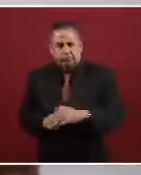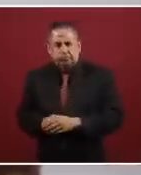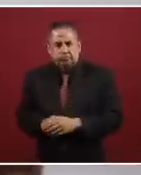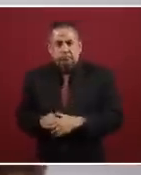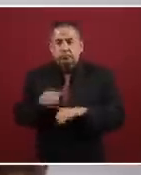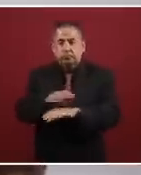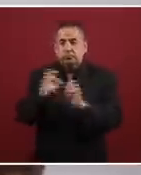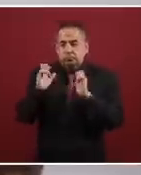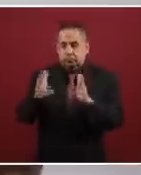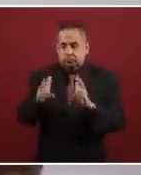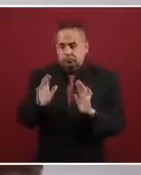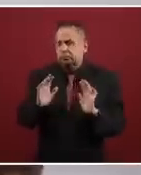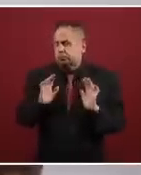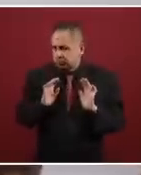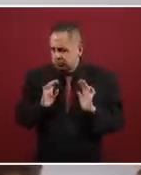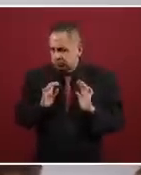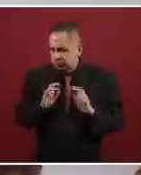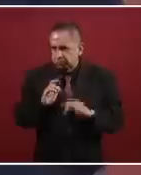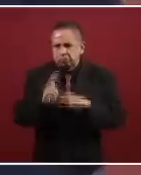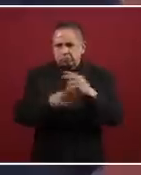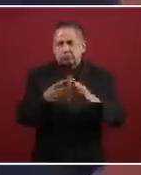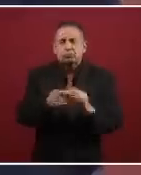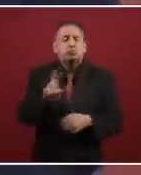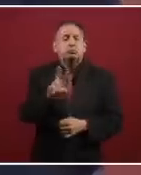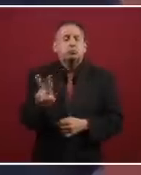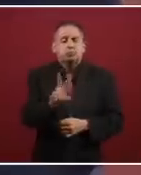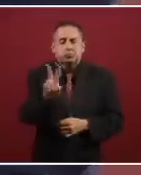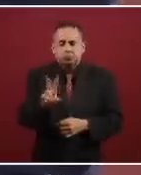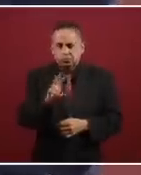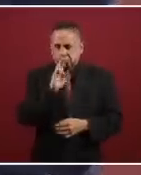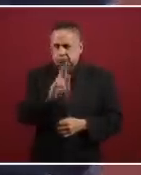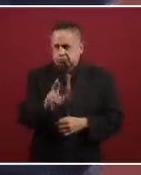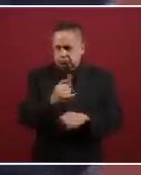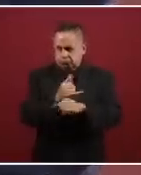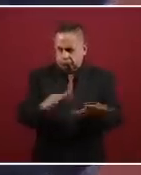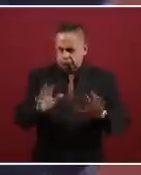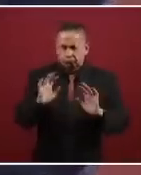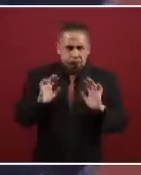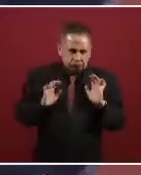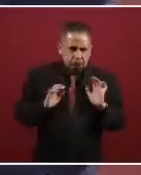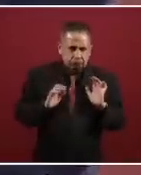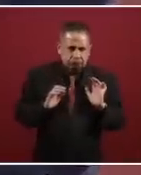Chiapas, vamos a que el viernes les informen.